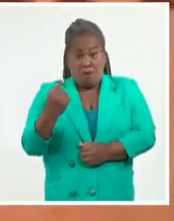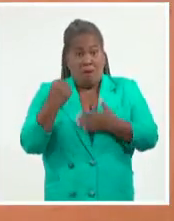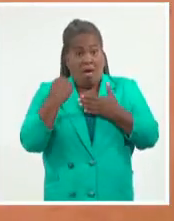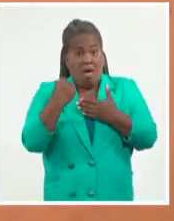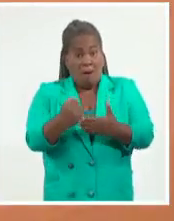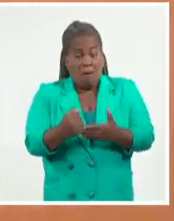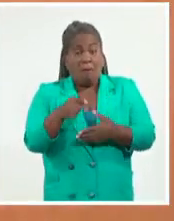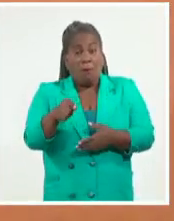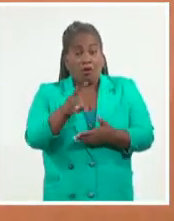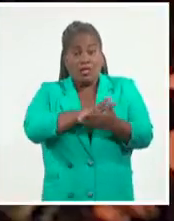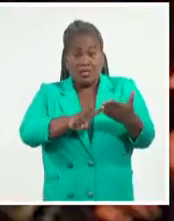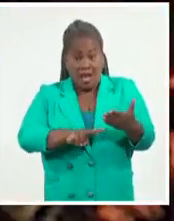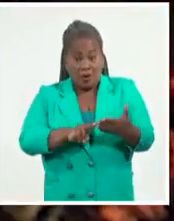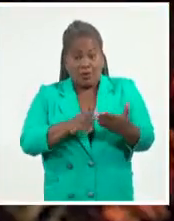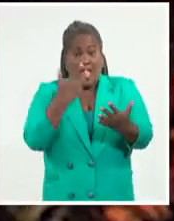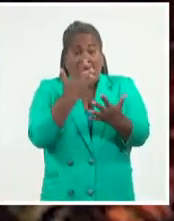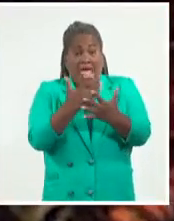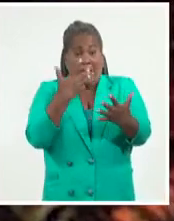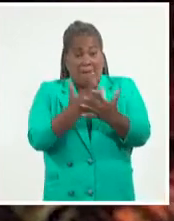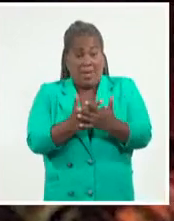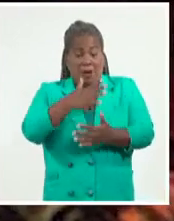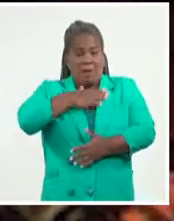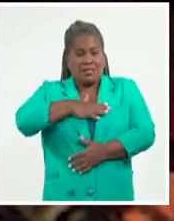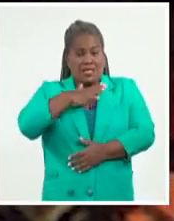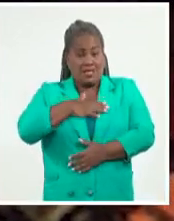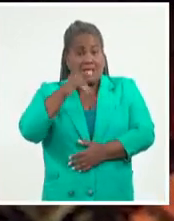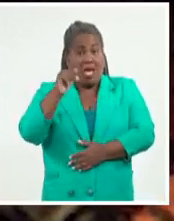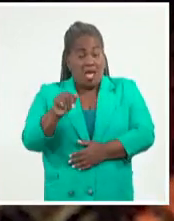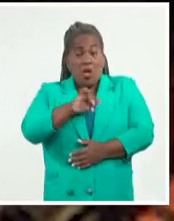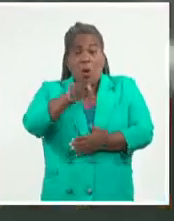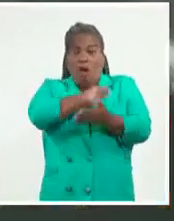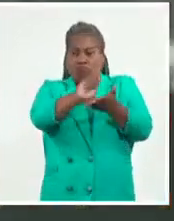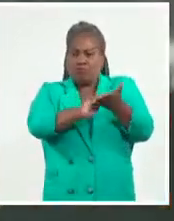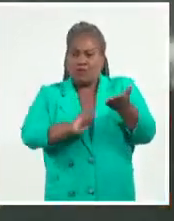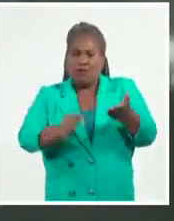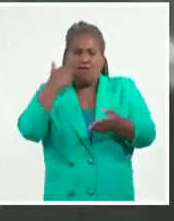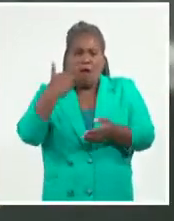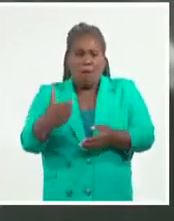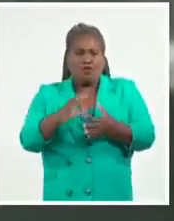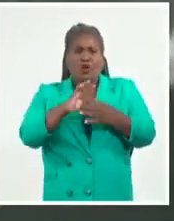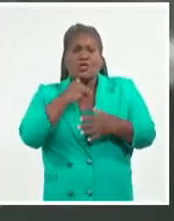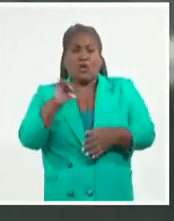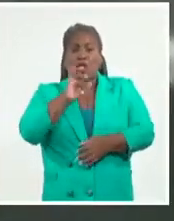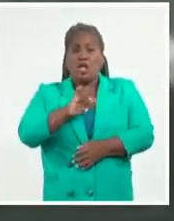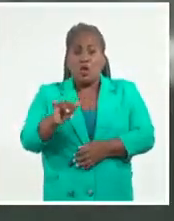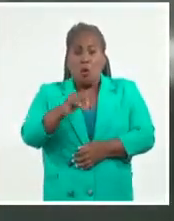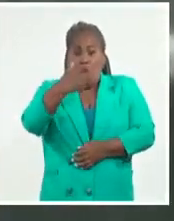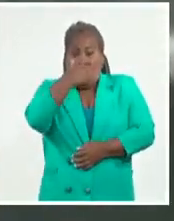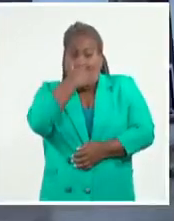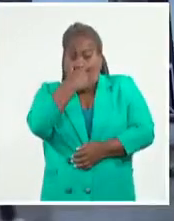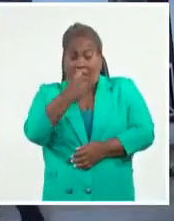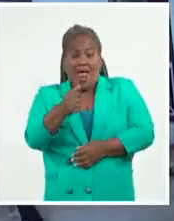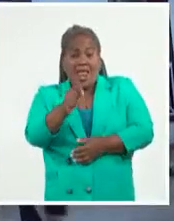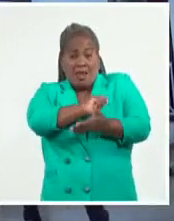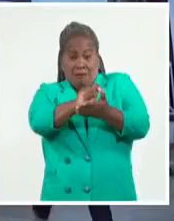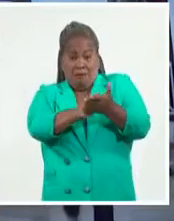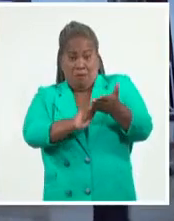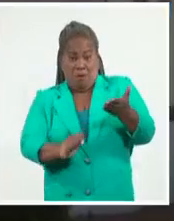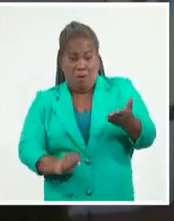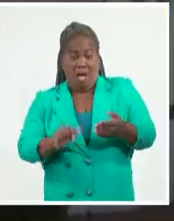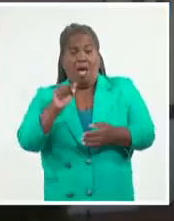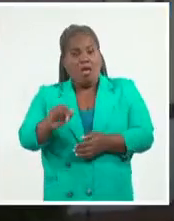Espejo de Paciencia hasta la deslumbrante Gertrudis Gómez de Avellaneda o la valía del poeta Nicolás Guillén, y sigue siendo fuente